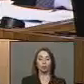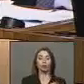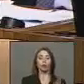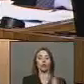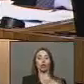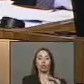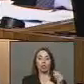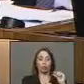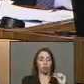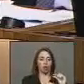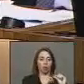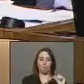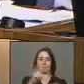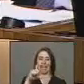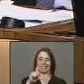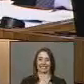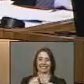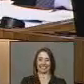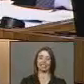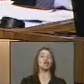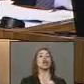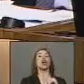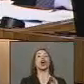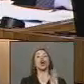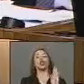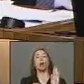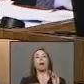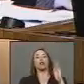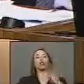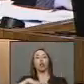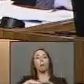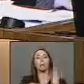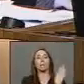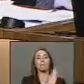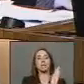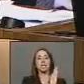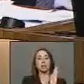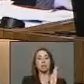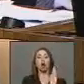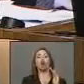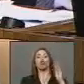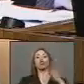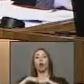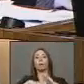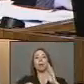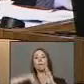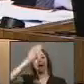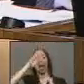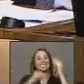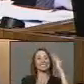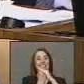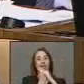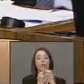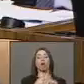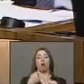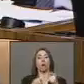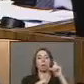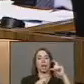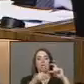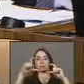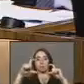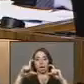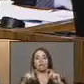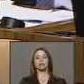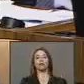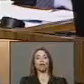todos los giros, aumentar los topes mínimos y máximos de entrega del beneficio, aumentar los beneficios financiados con